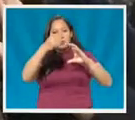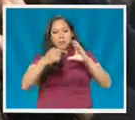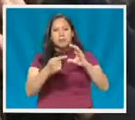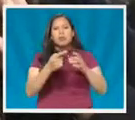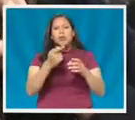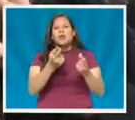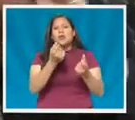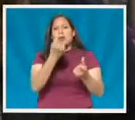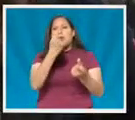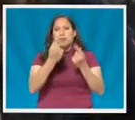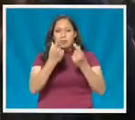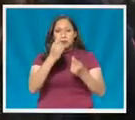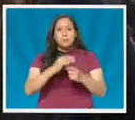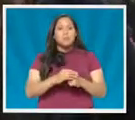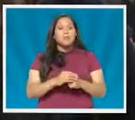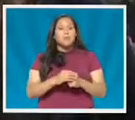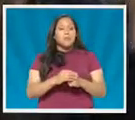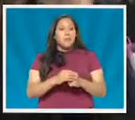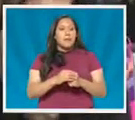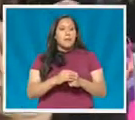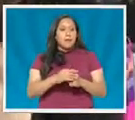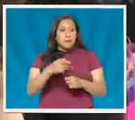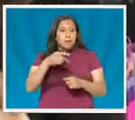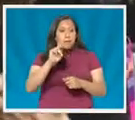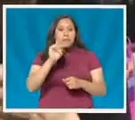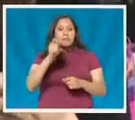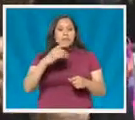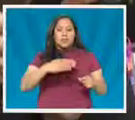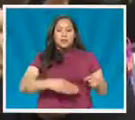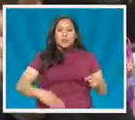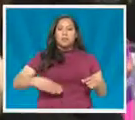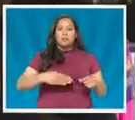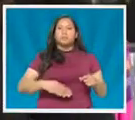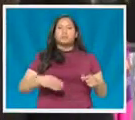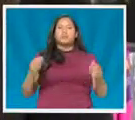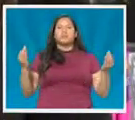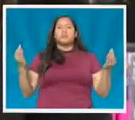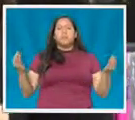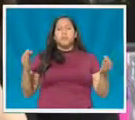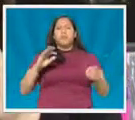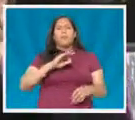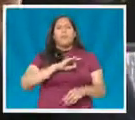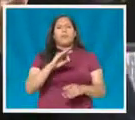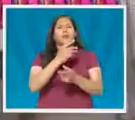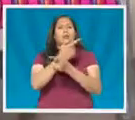Pero resulta que esto no es claro porque el budismo se puede practicar